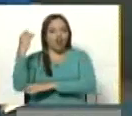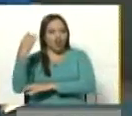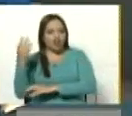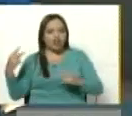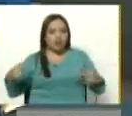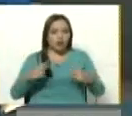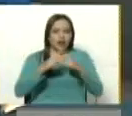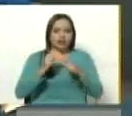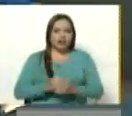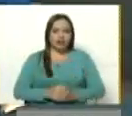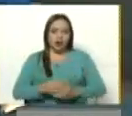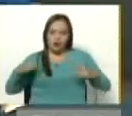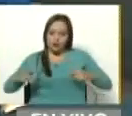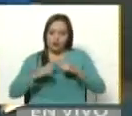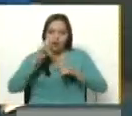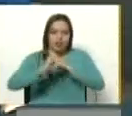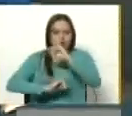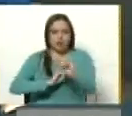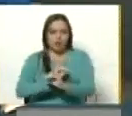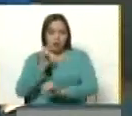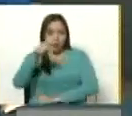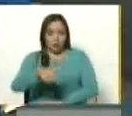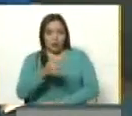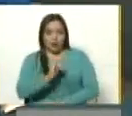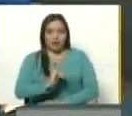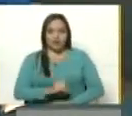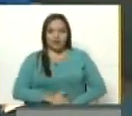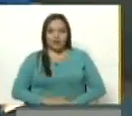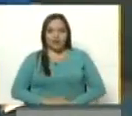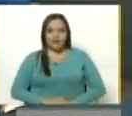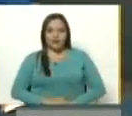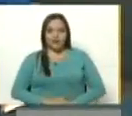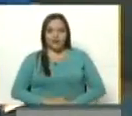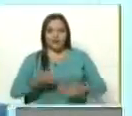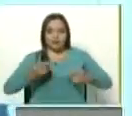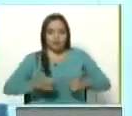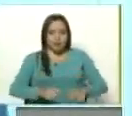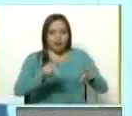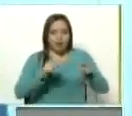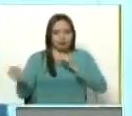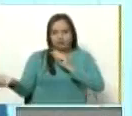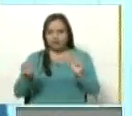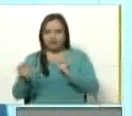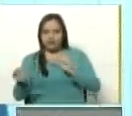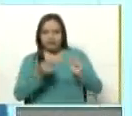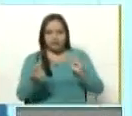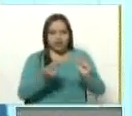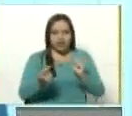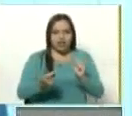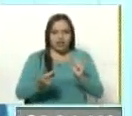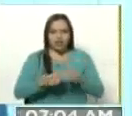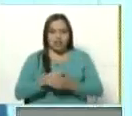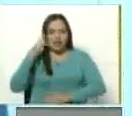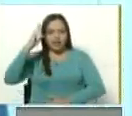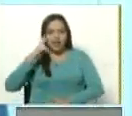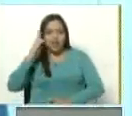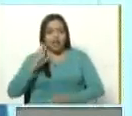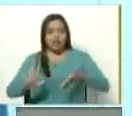encuentro internacional que hoy lleva a debatir, a hablar, a reflexionar sobre los